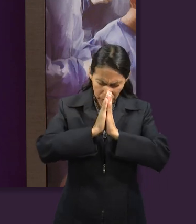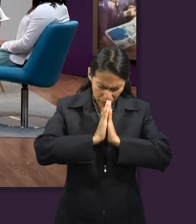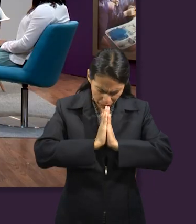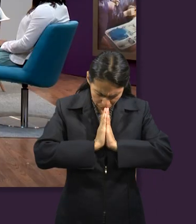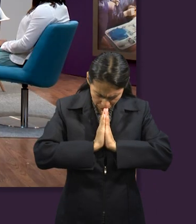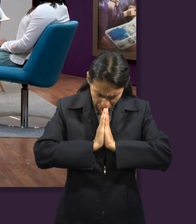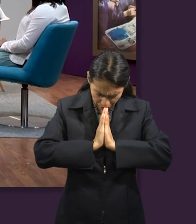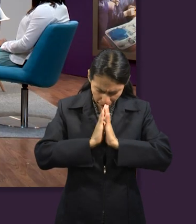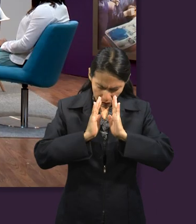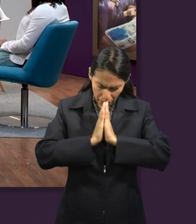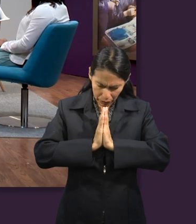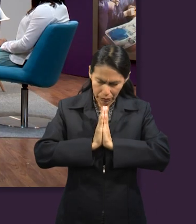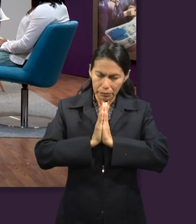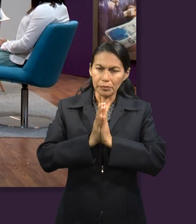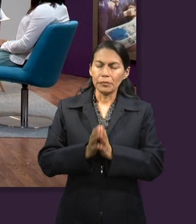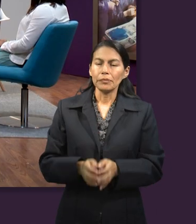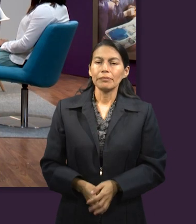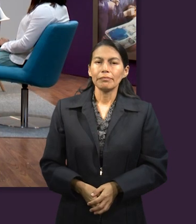amén